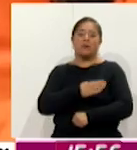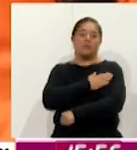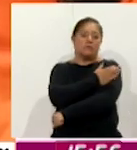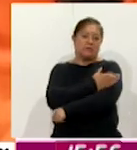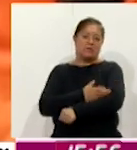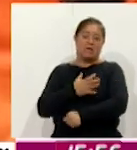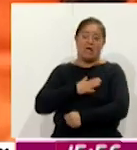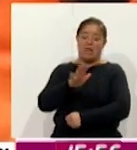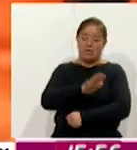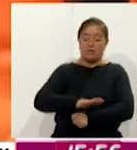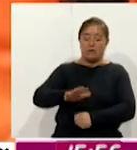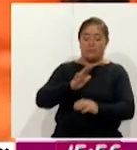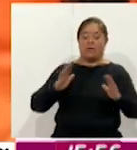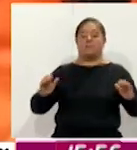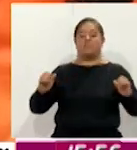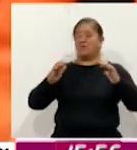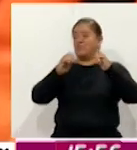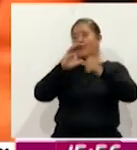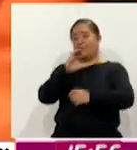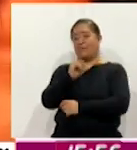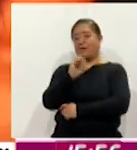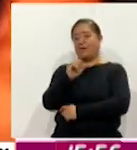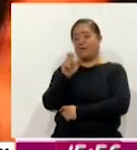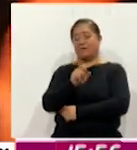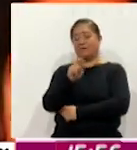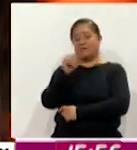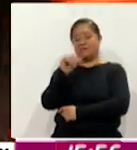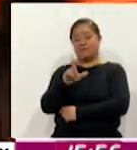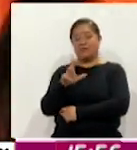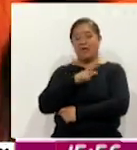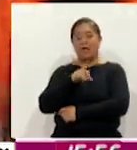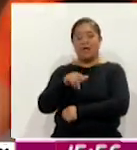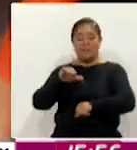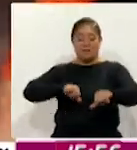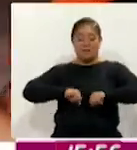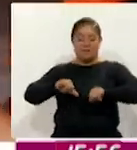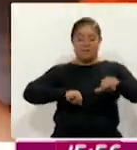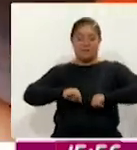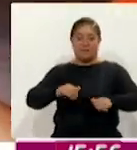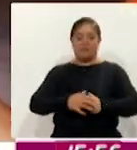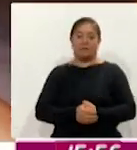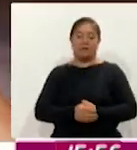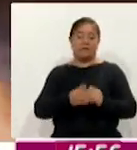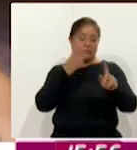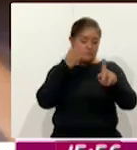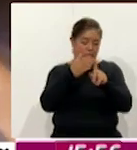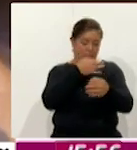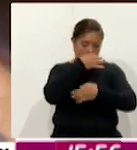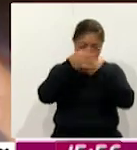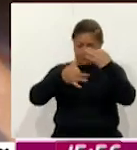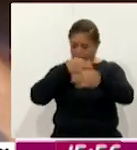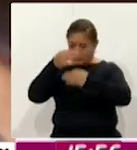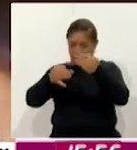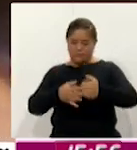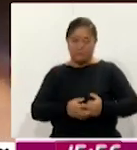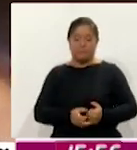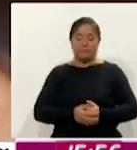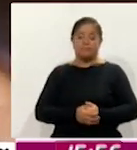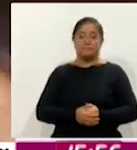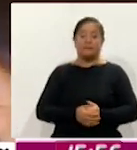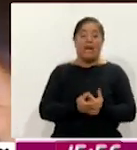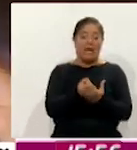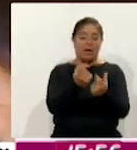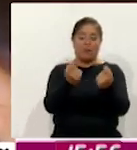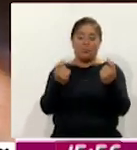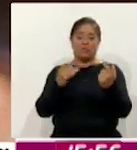el sitio arqueológico de Cacaxtla, bueno, pues programamos actividades que tengan que ver con la divulgación y unas de ellas son